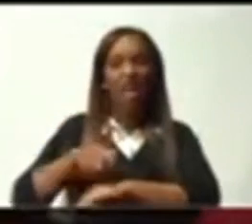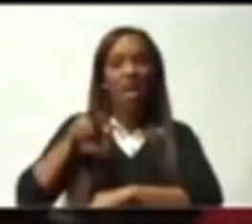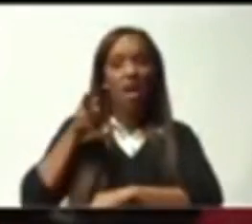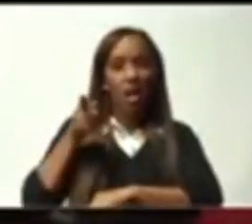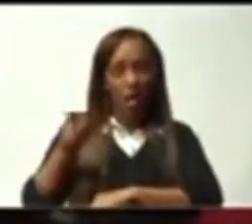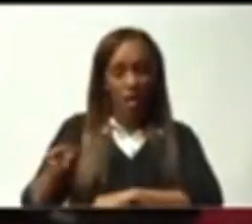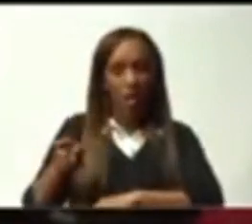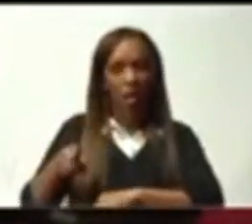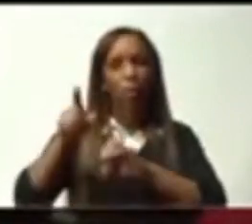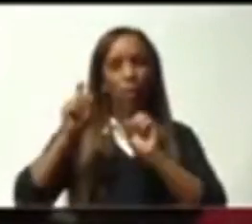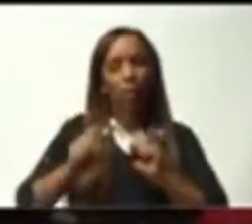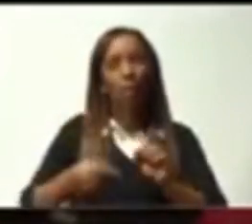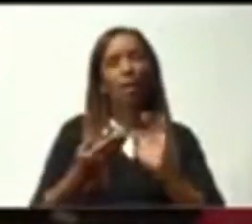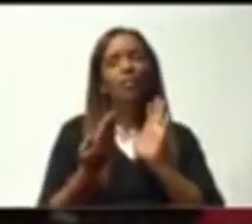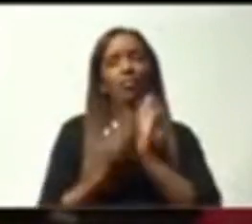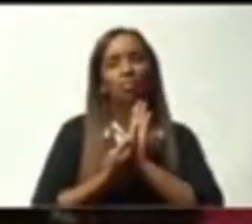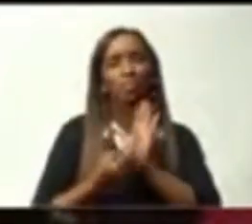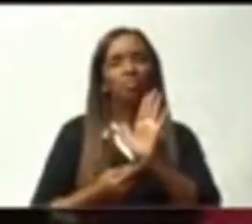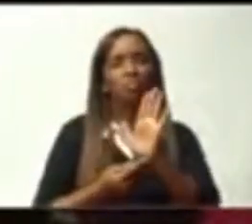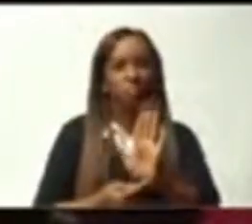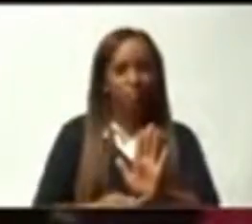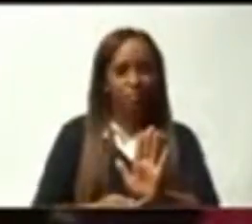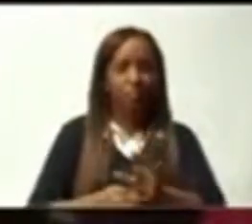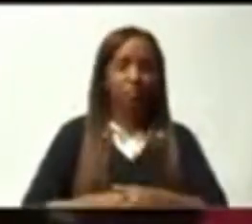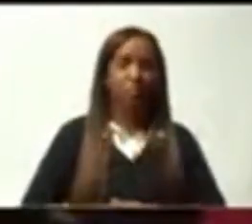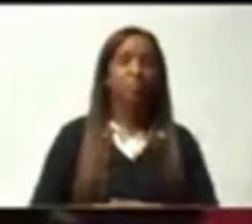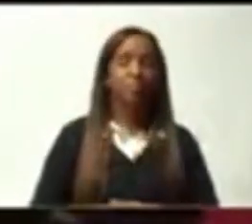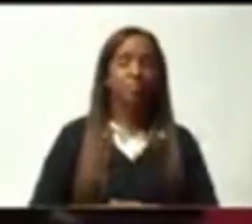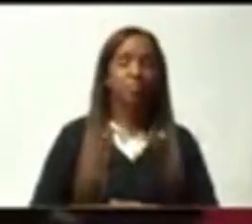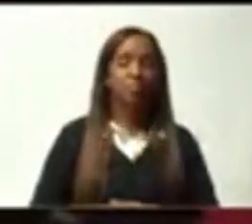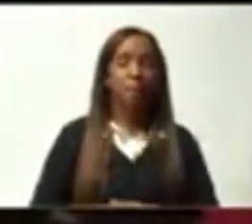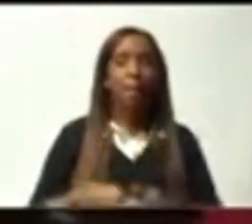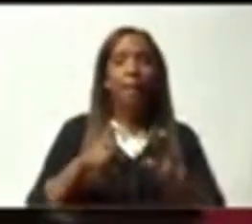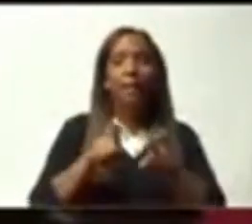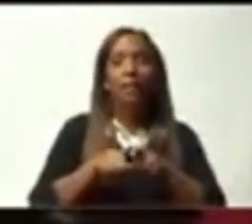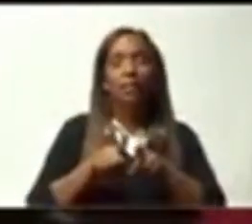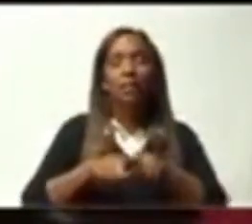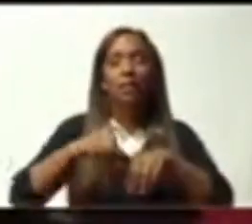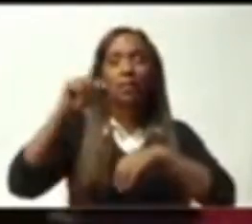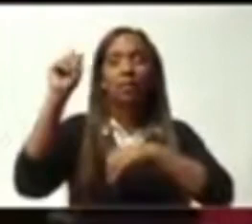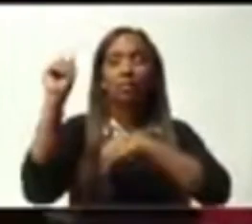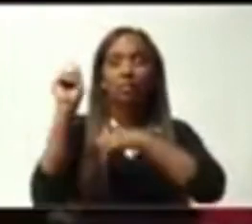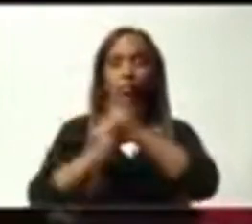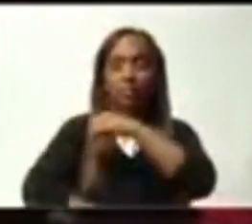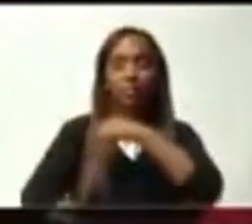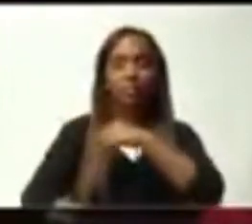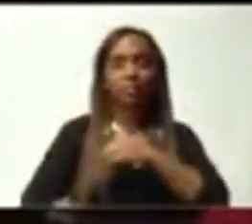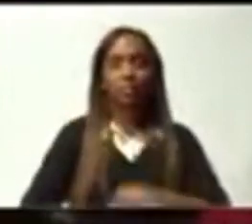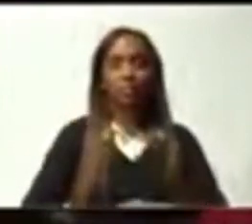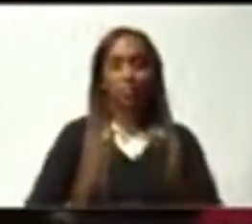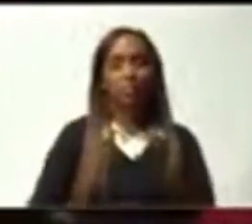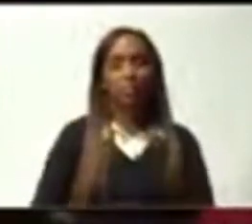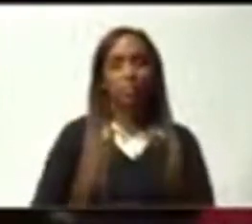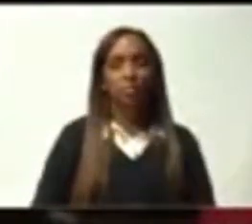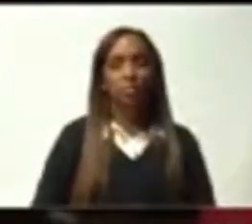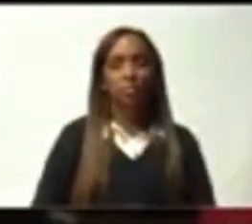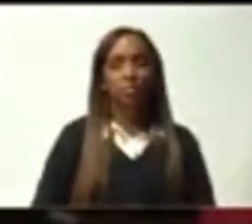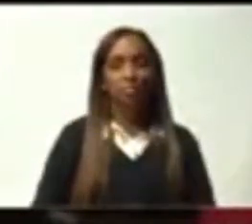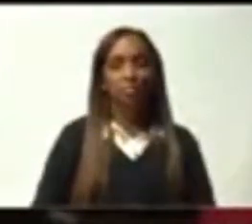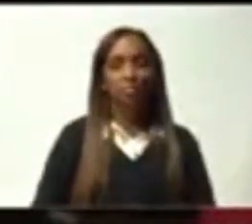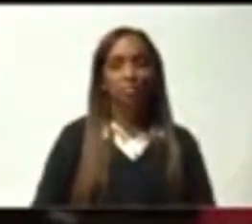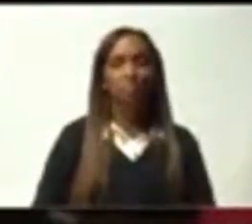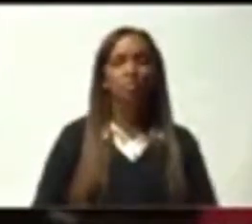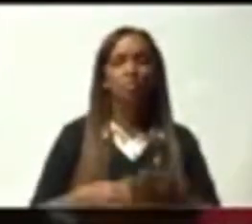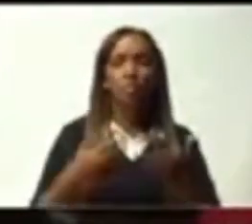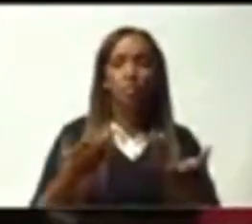uso indebido o por la observancia de esta ley. Lo que existe es nada. Y lo que nosotros estamos haciendo es agregando